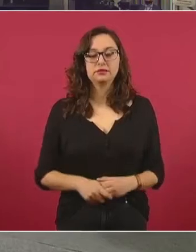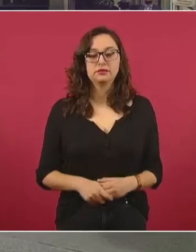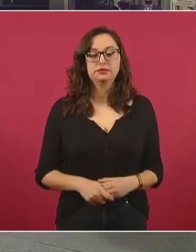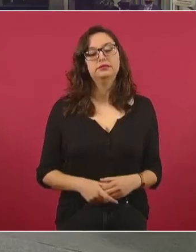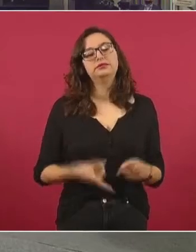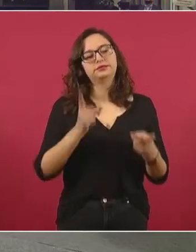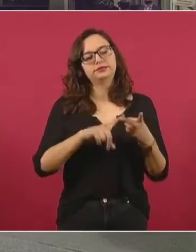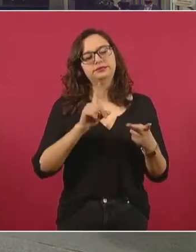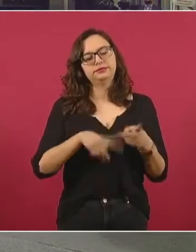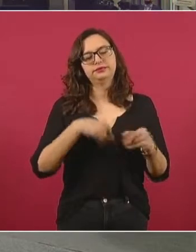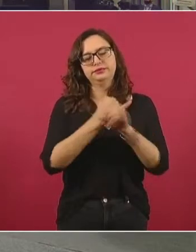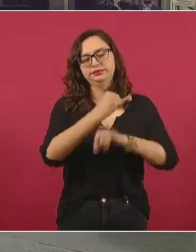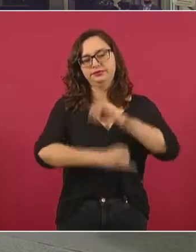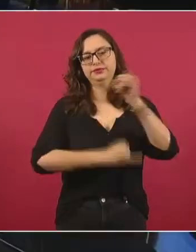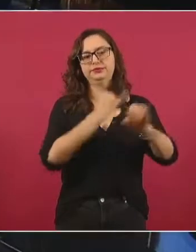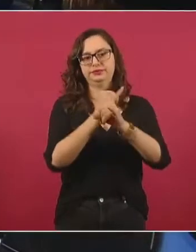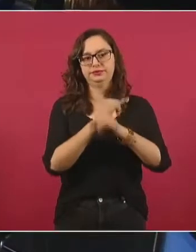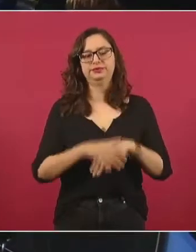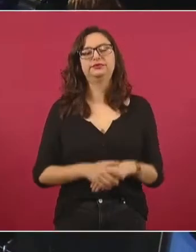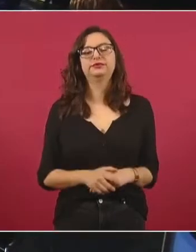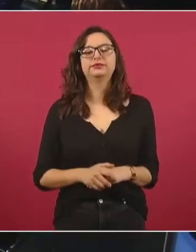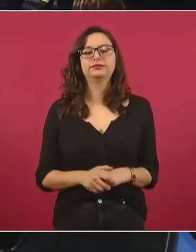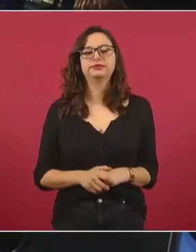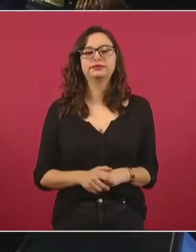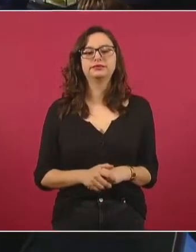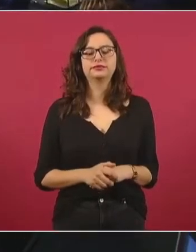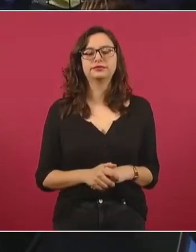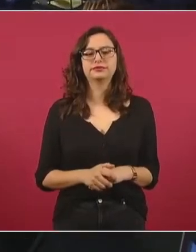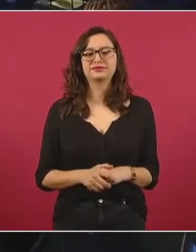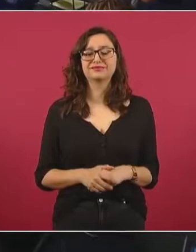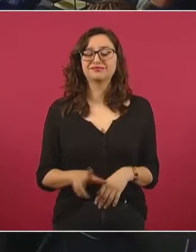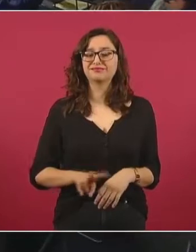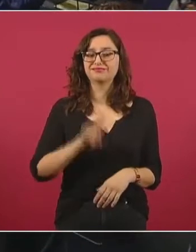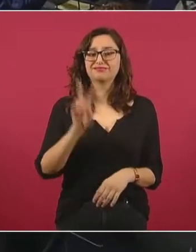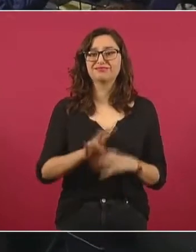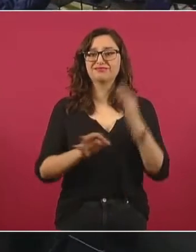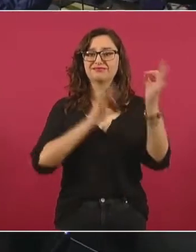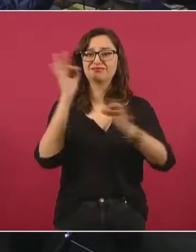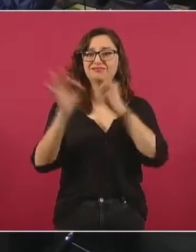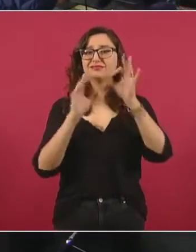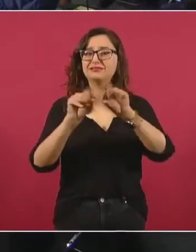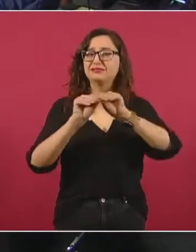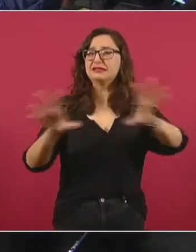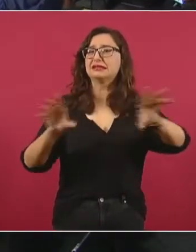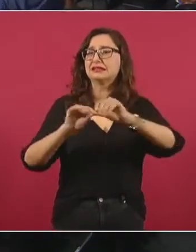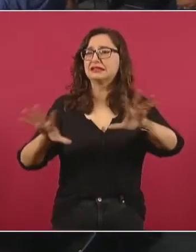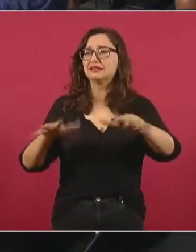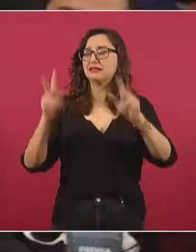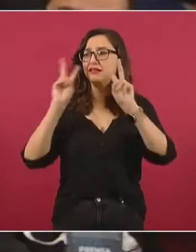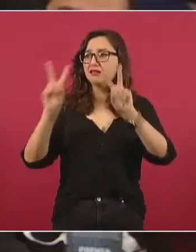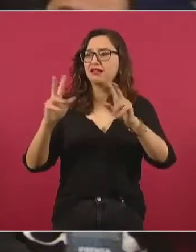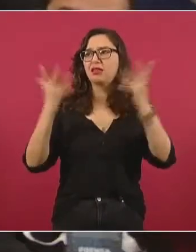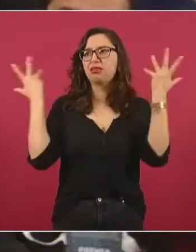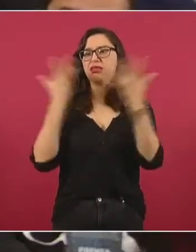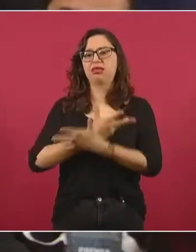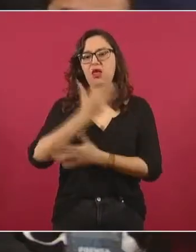El tema internacional, pues ha habido también noticias francamente terribles en estos días, en particular en